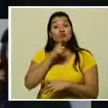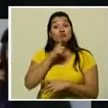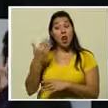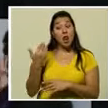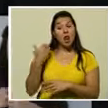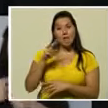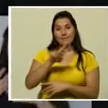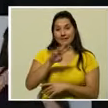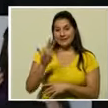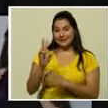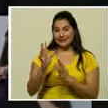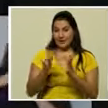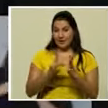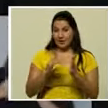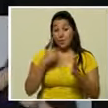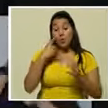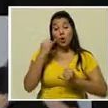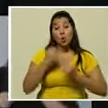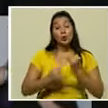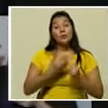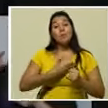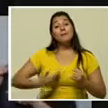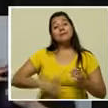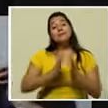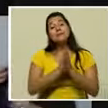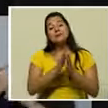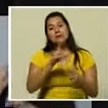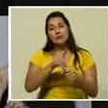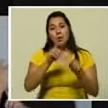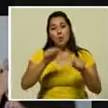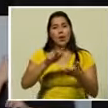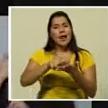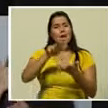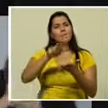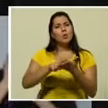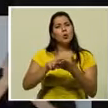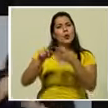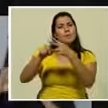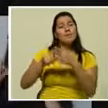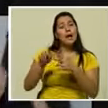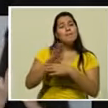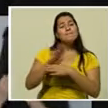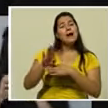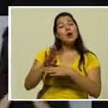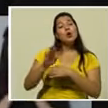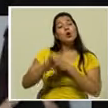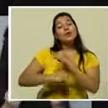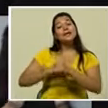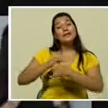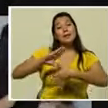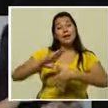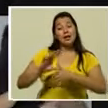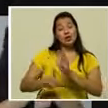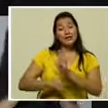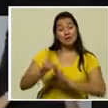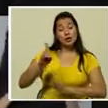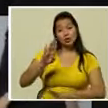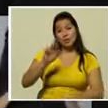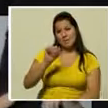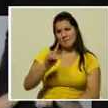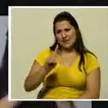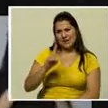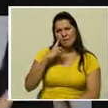27 de abril. Por último, el presidente le pidió a los diputados aprobar los recursos del Banco Interamericano de Desarrollo, BID, para construir nuevas